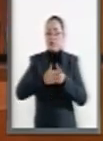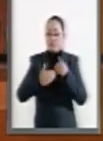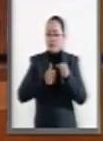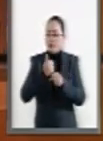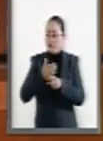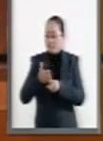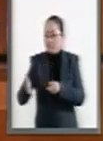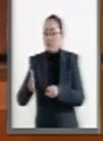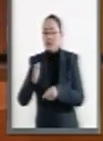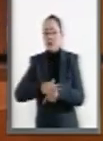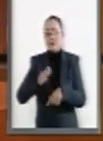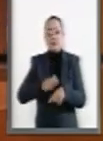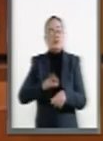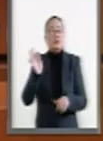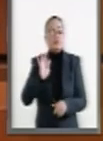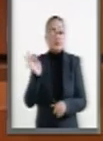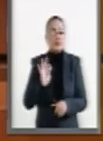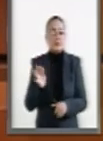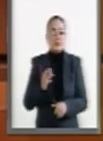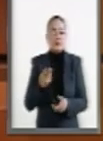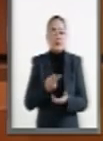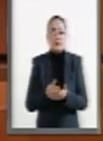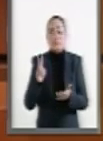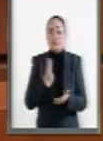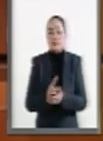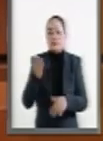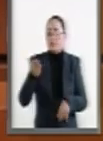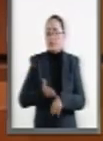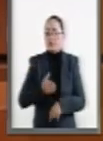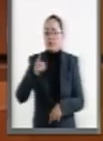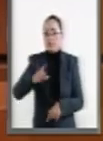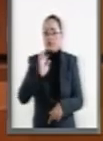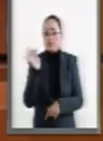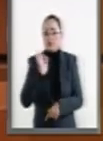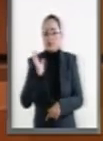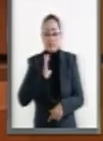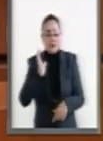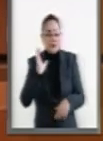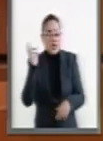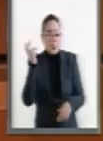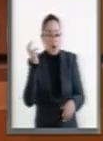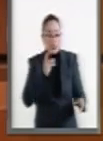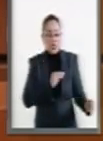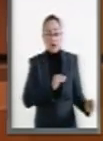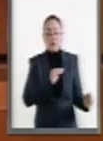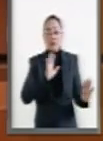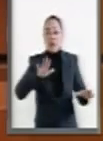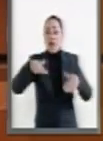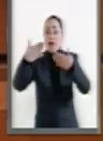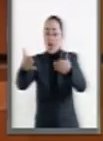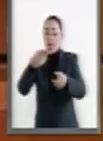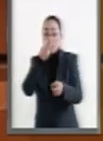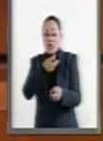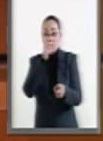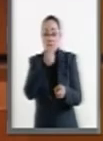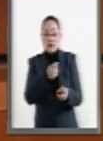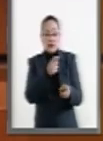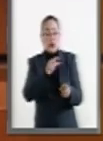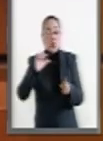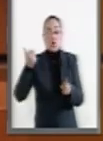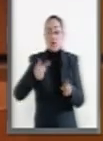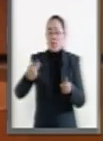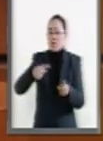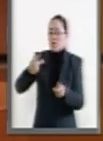casos: cuando, como consecuencia de la movilización de los servicios de emergencia, se provoquen daños o pérdidas a